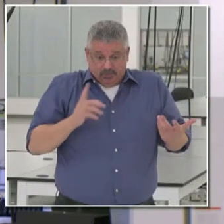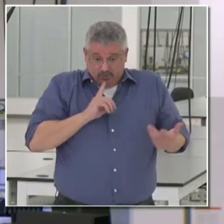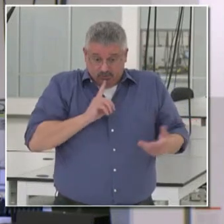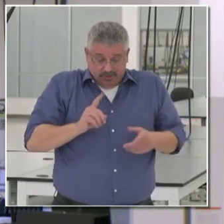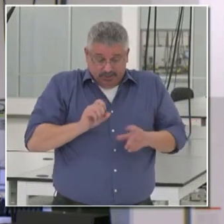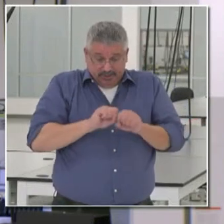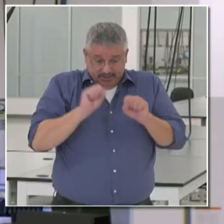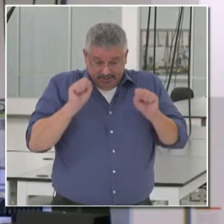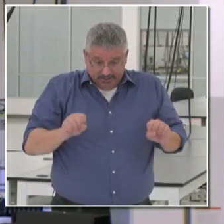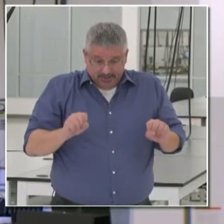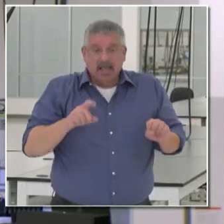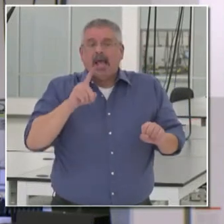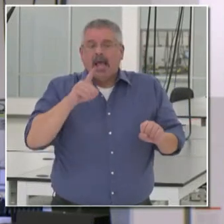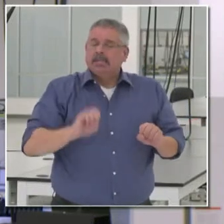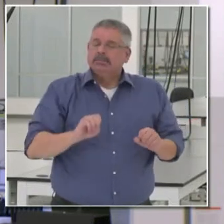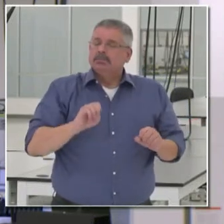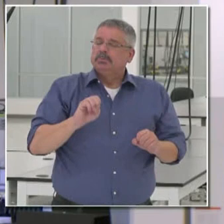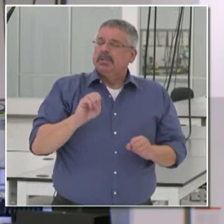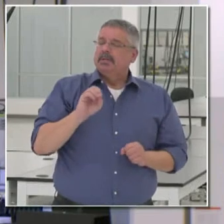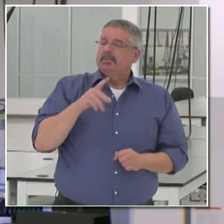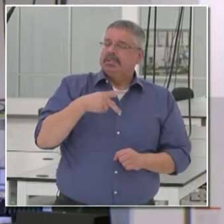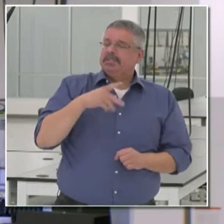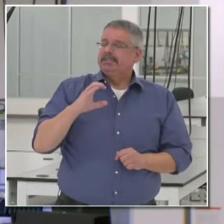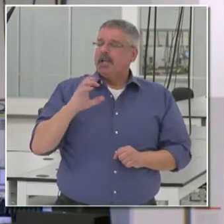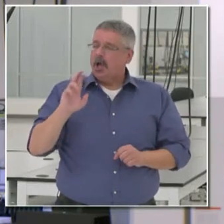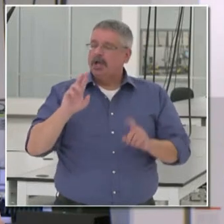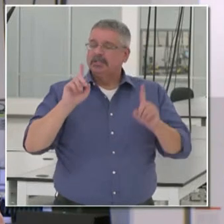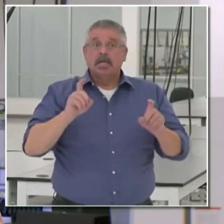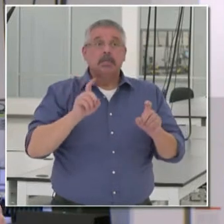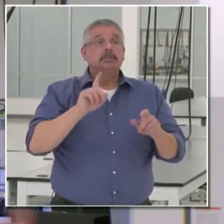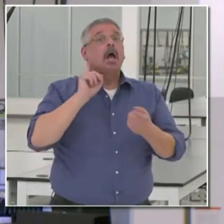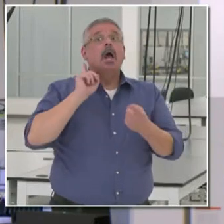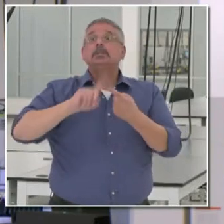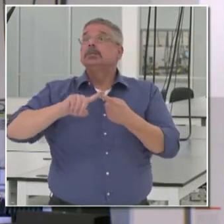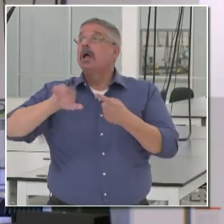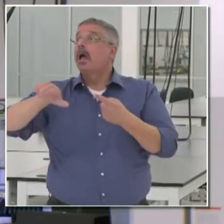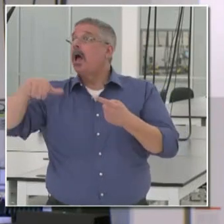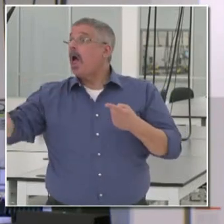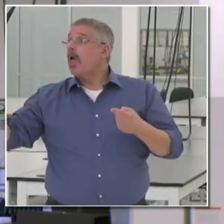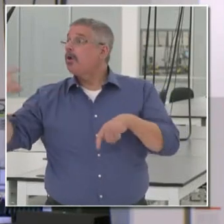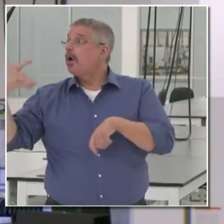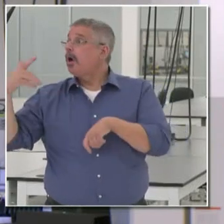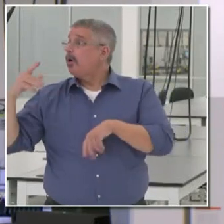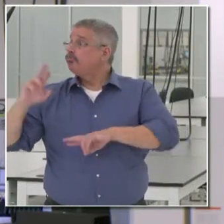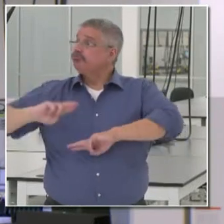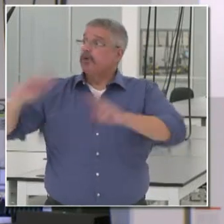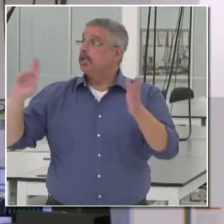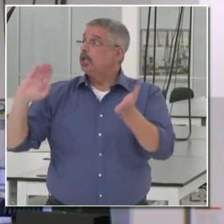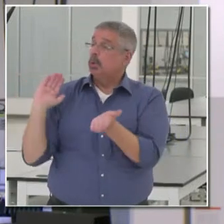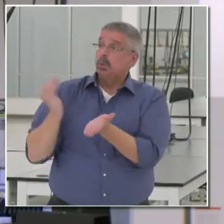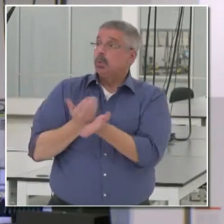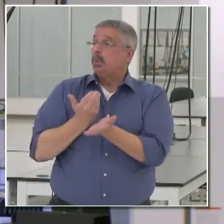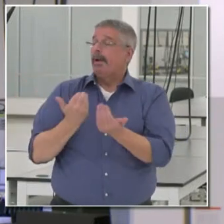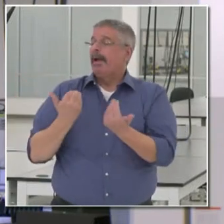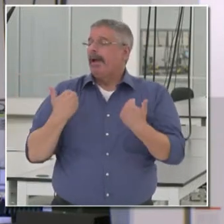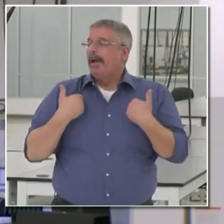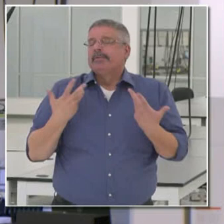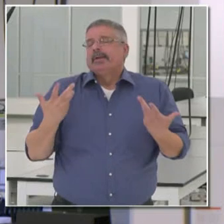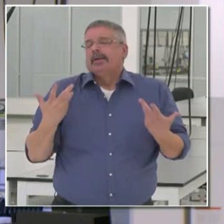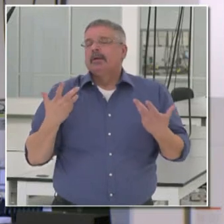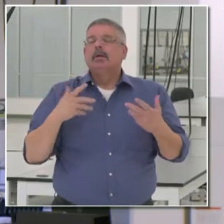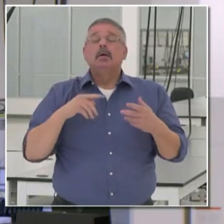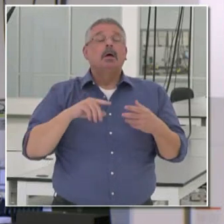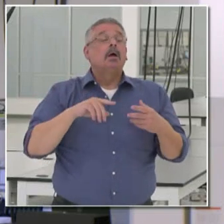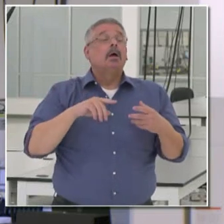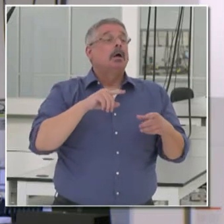vertebral la arquitectura tiene que ser las pruebas pcr hasta que algo nuevo aparezca en el panorama una vez más